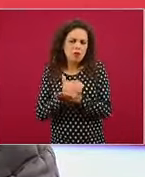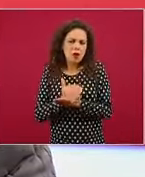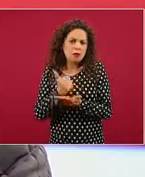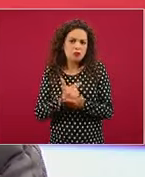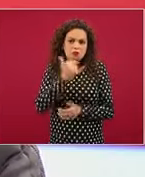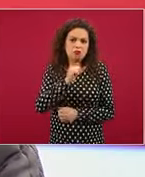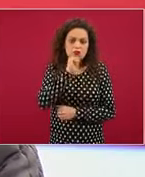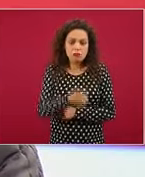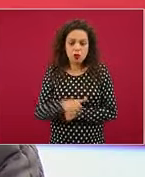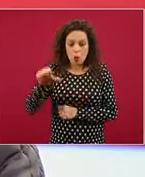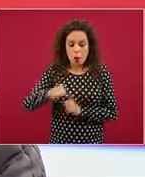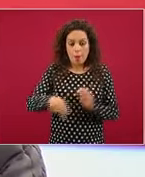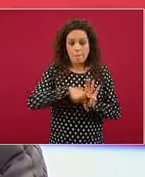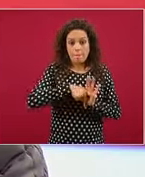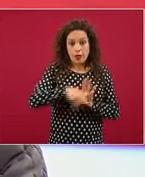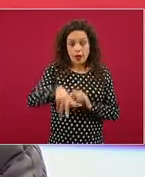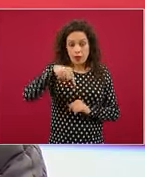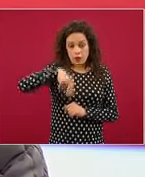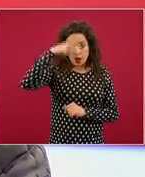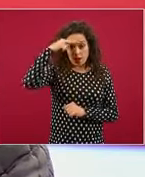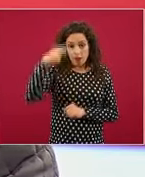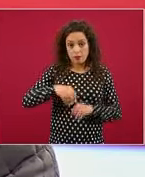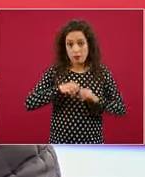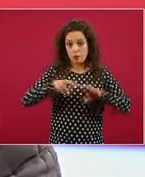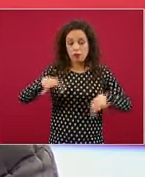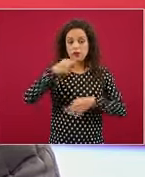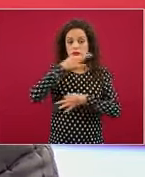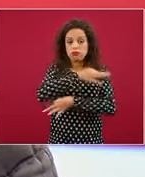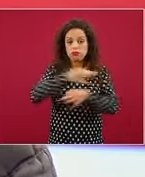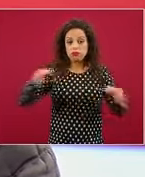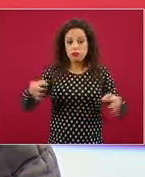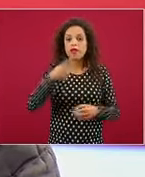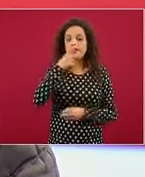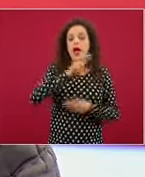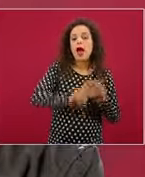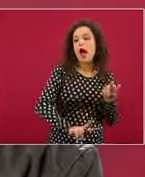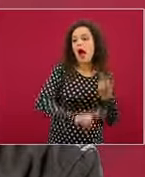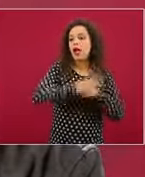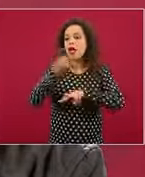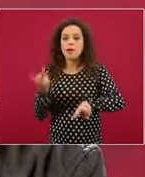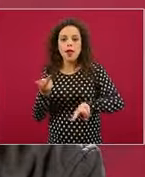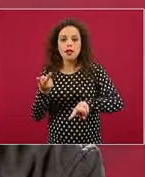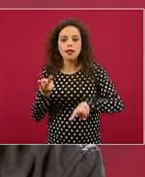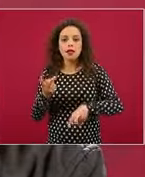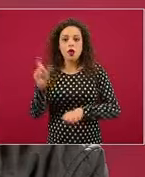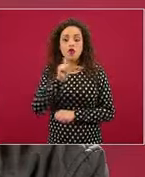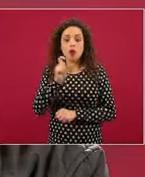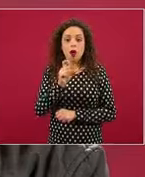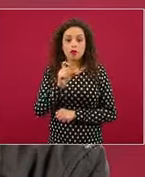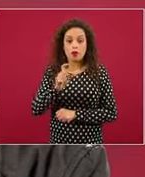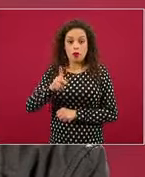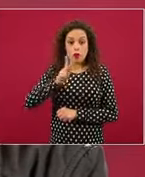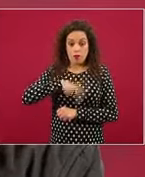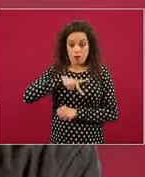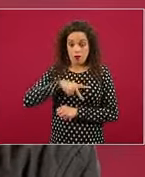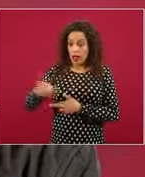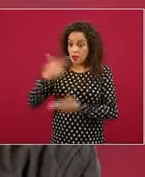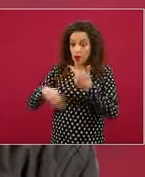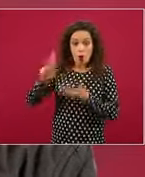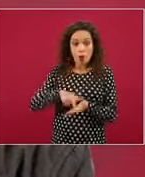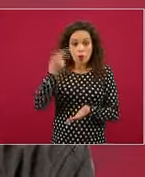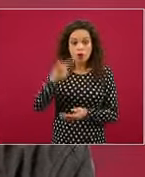de circulación nacional en México comenta el caso contrario, en donde la segunda infección es más grave